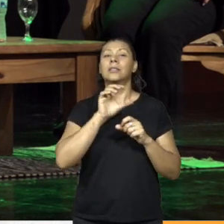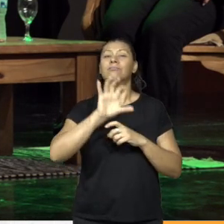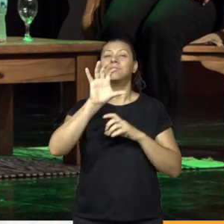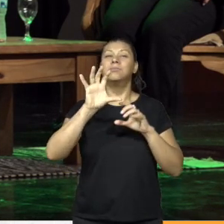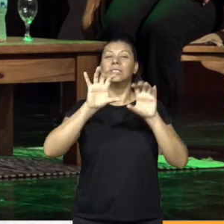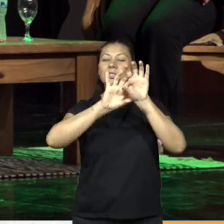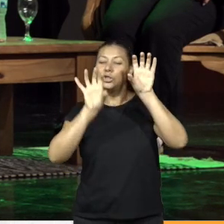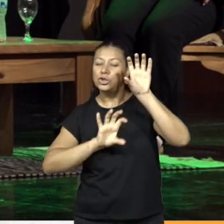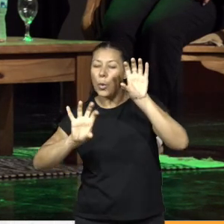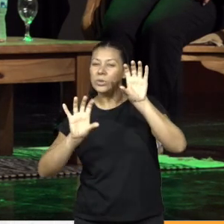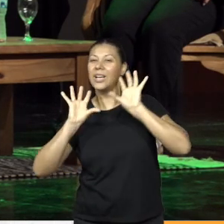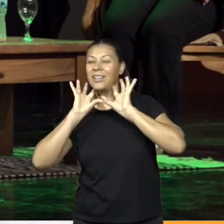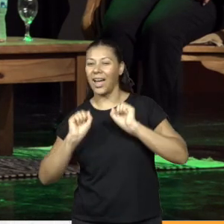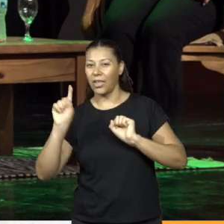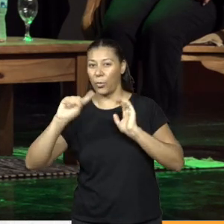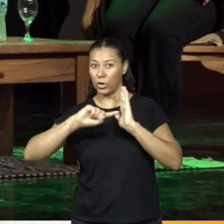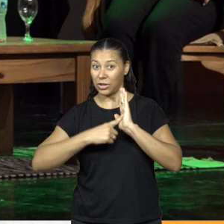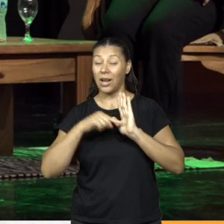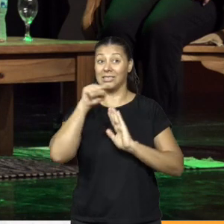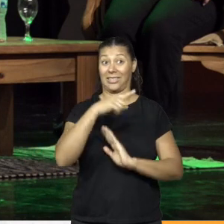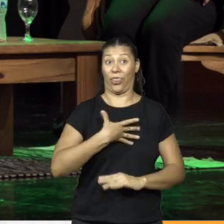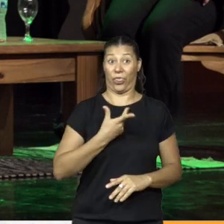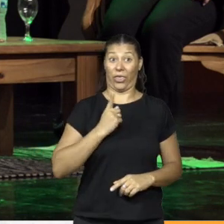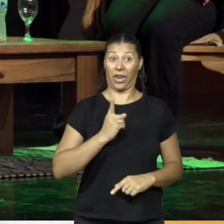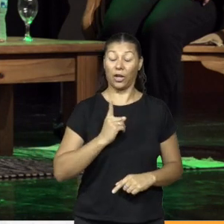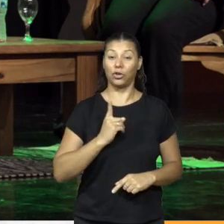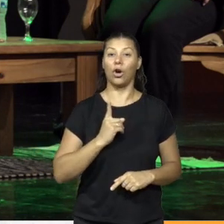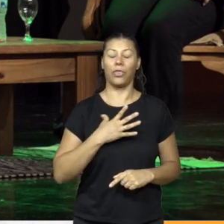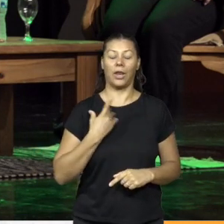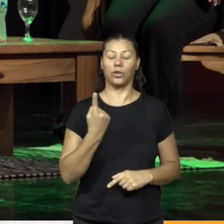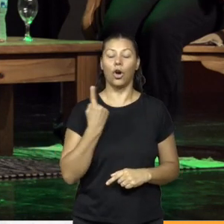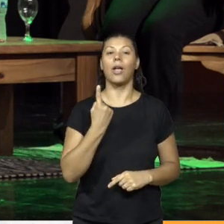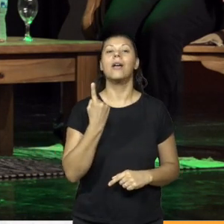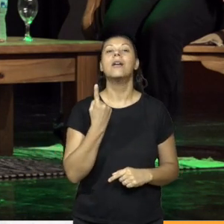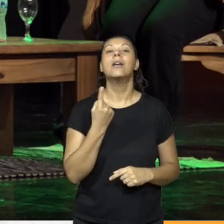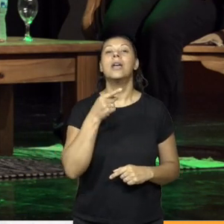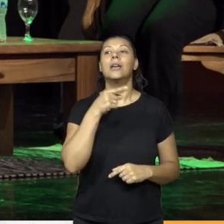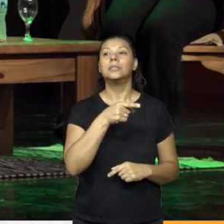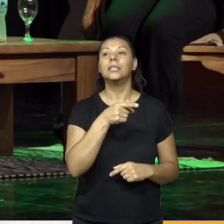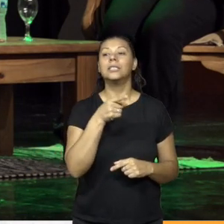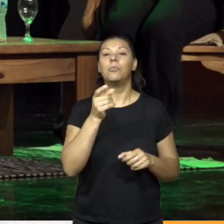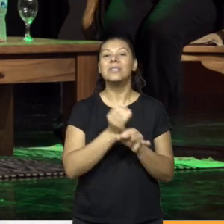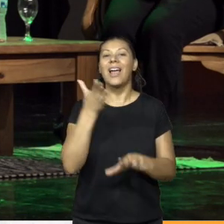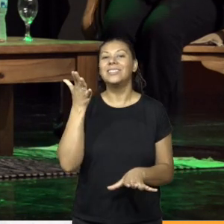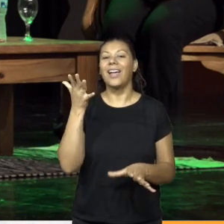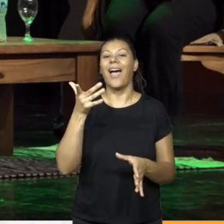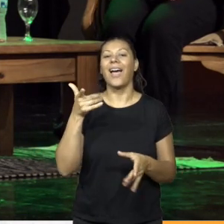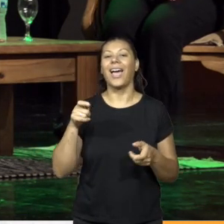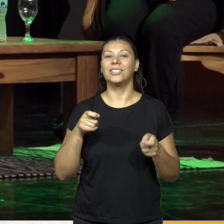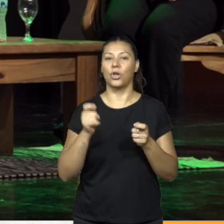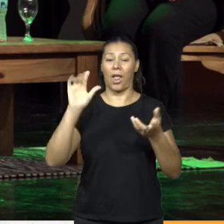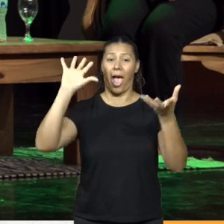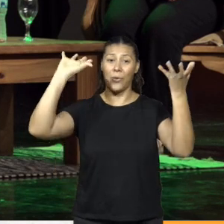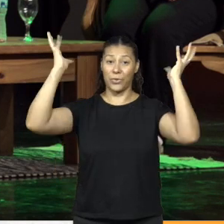como directora de tal subsecretaría, es licenciada en Administración Ambiental y especialista en Gestión Ambiental de la Facultad de